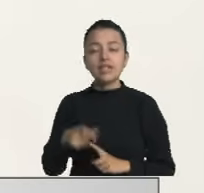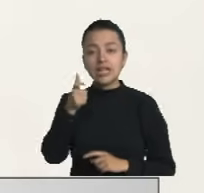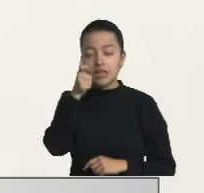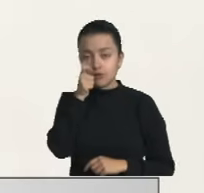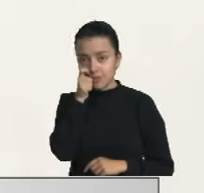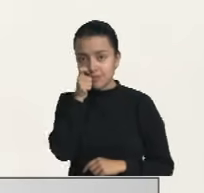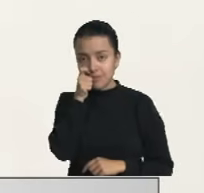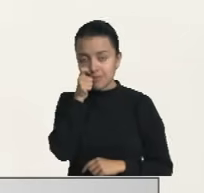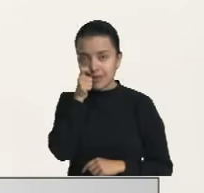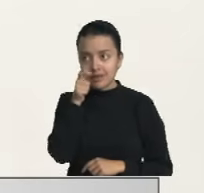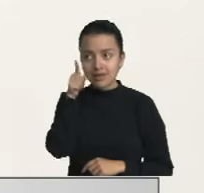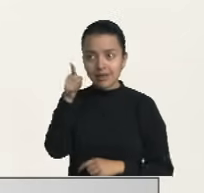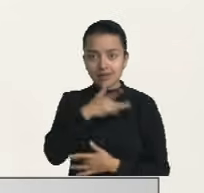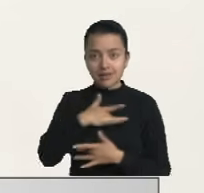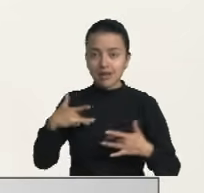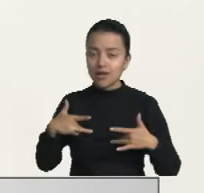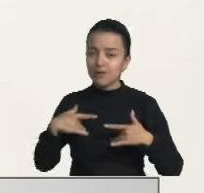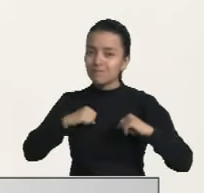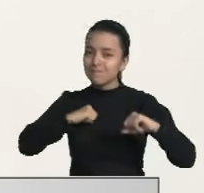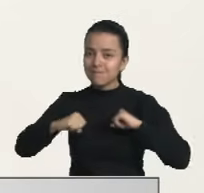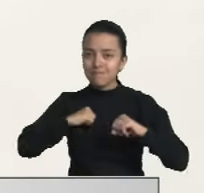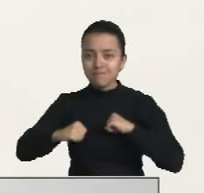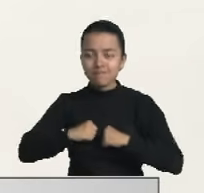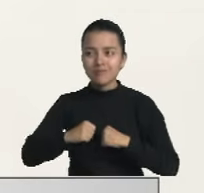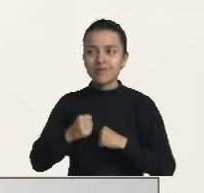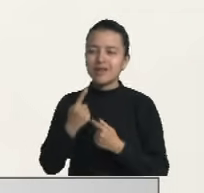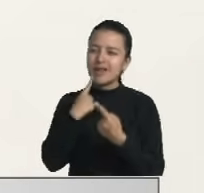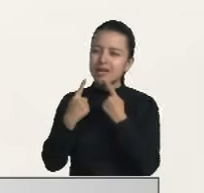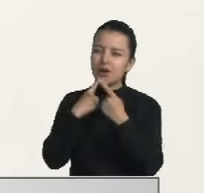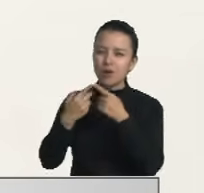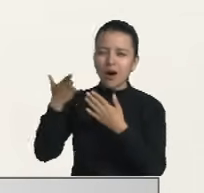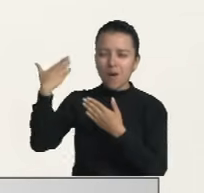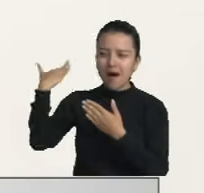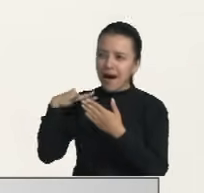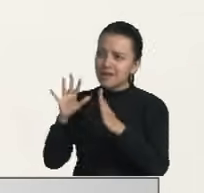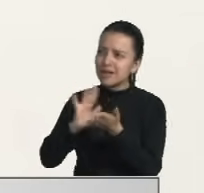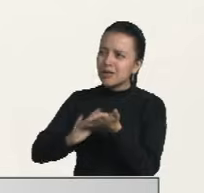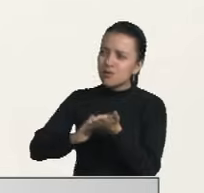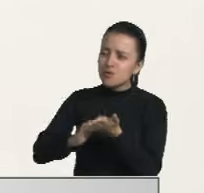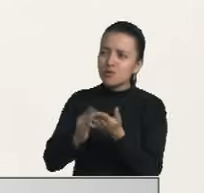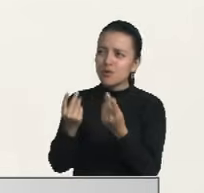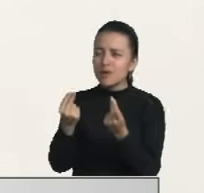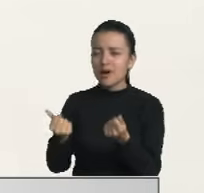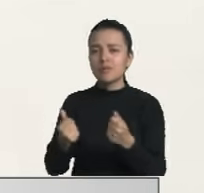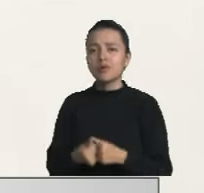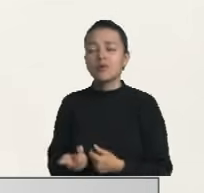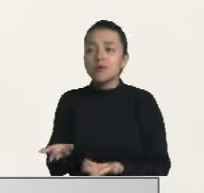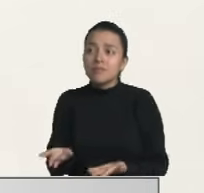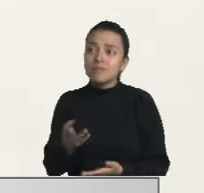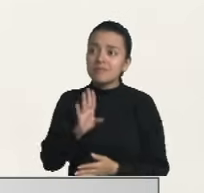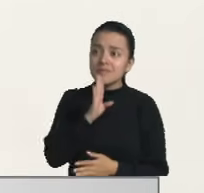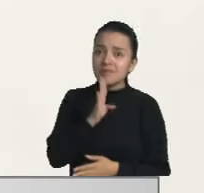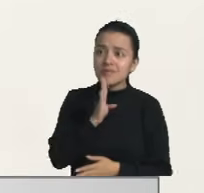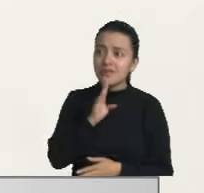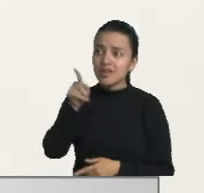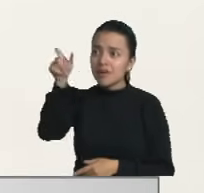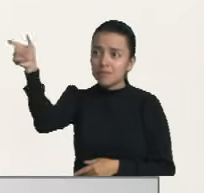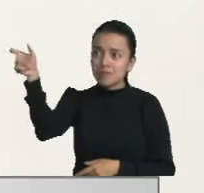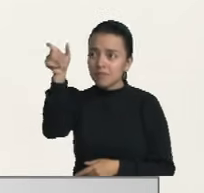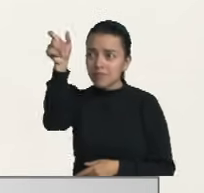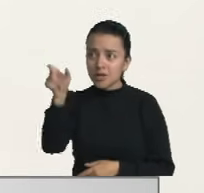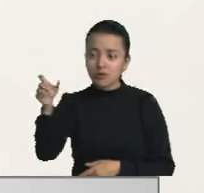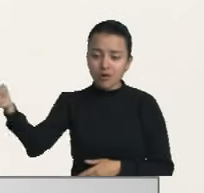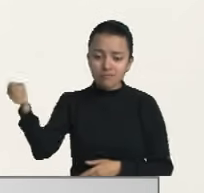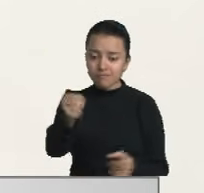superintendencia agilizar los procesos de acuerdo a las conversaciones que hemos tenido. Quisiéramos conocer quiénes son los agentes